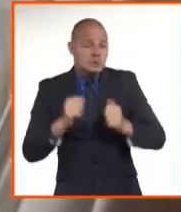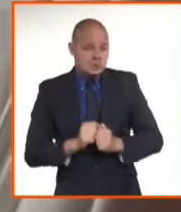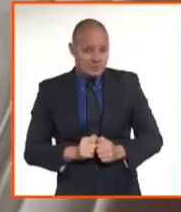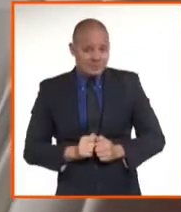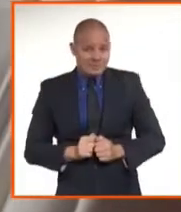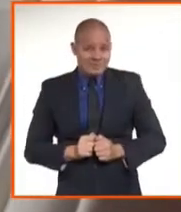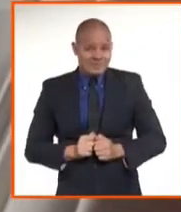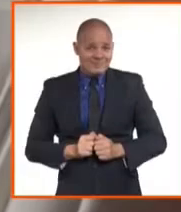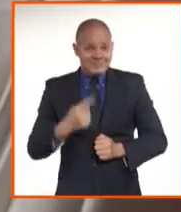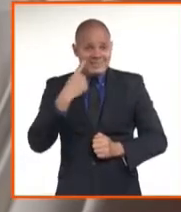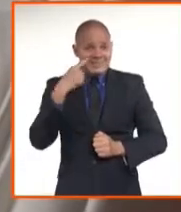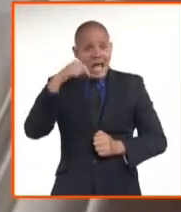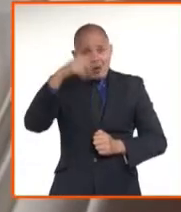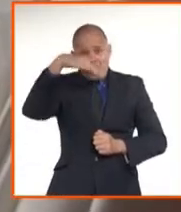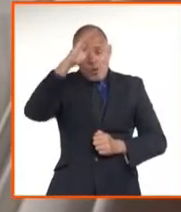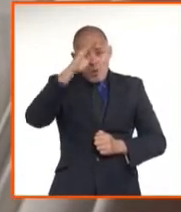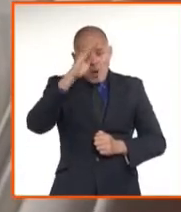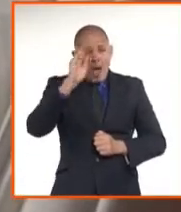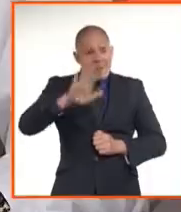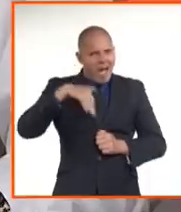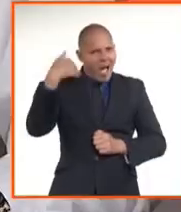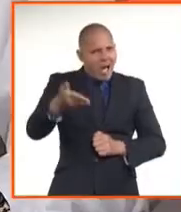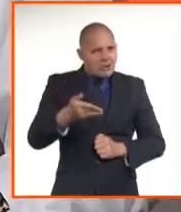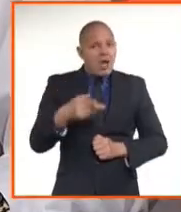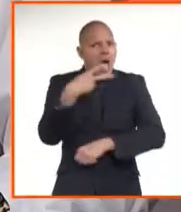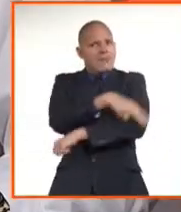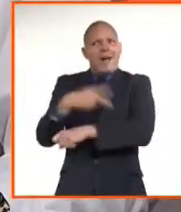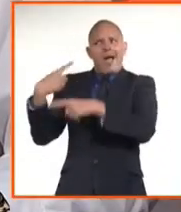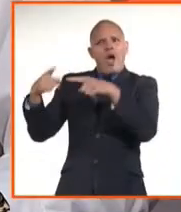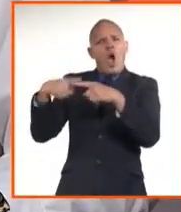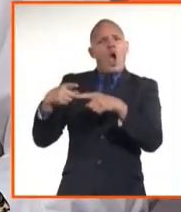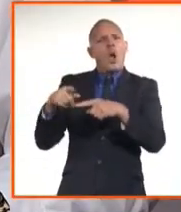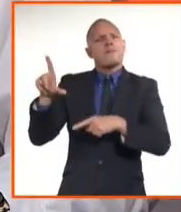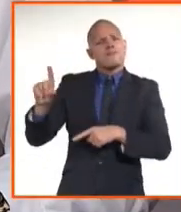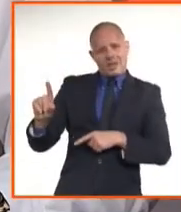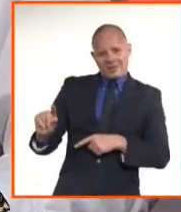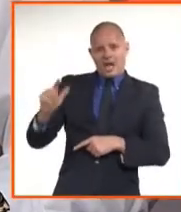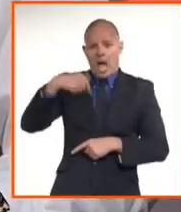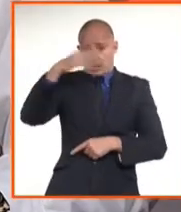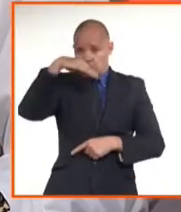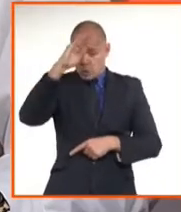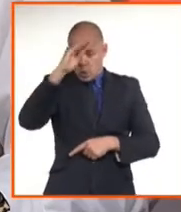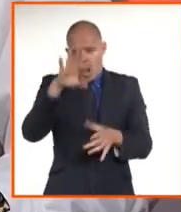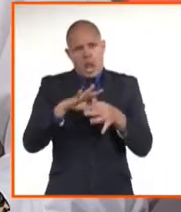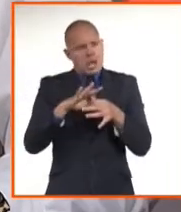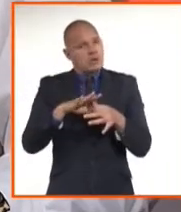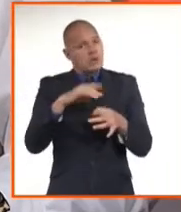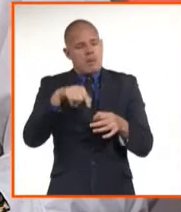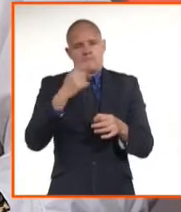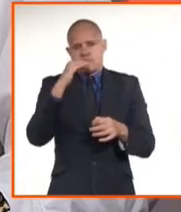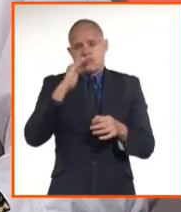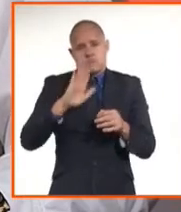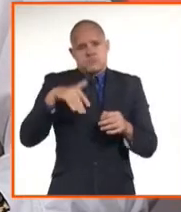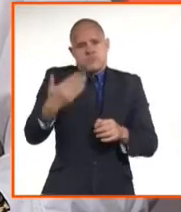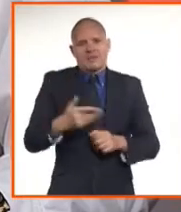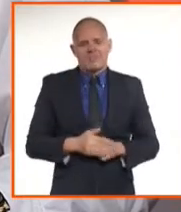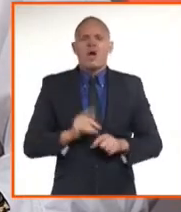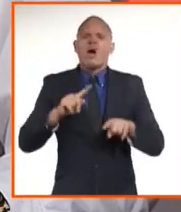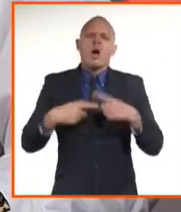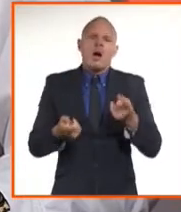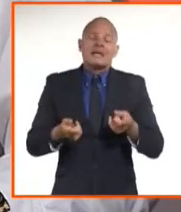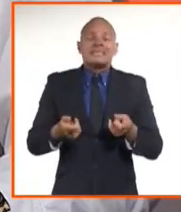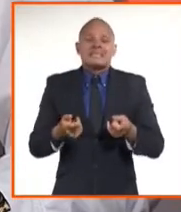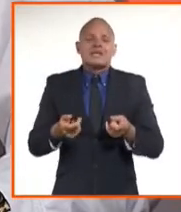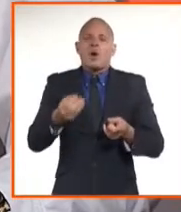país. En lo que puede adquirir otro país. Ahí está implícito el riesgo Cuba, el combustible hay que traerlo de mercados lejanos, no se puede, el bloqueo impide